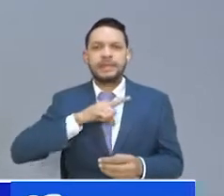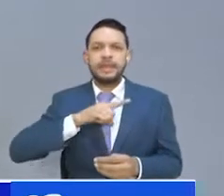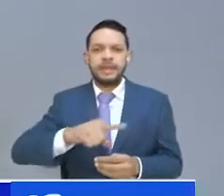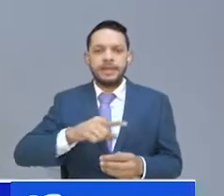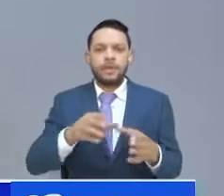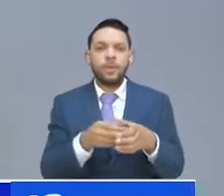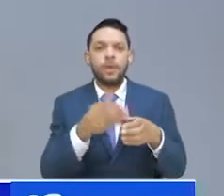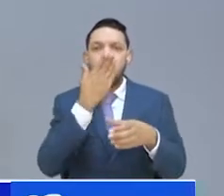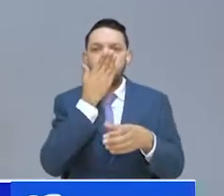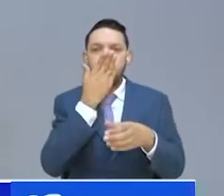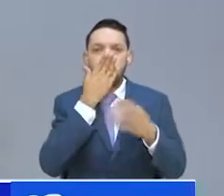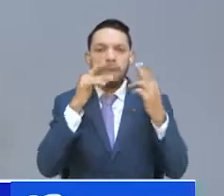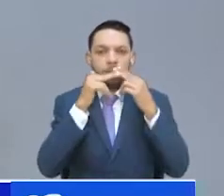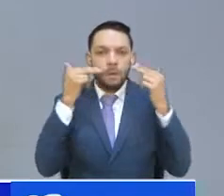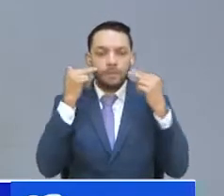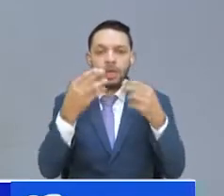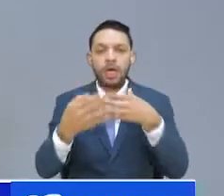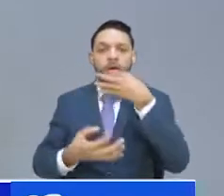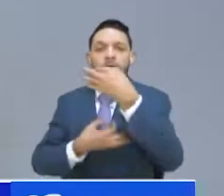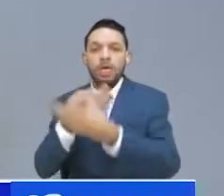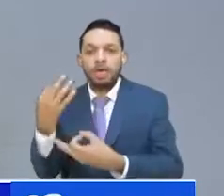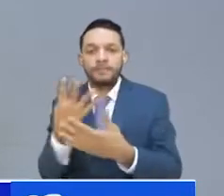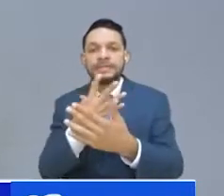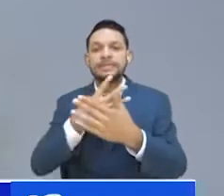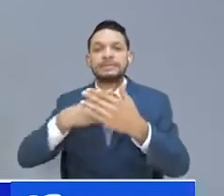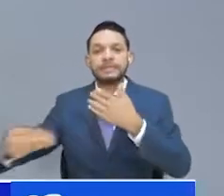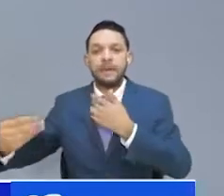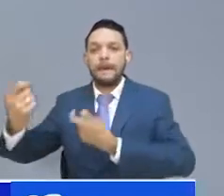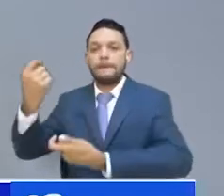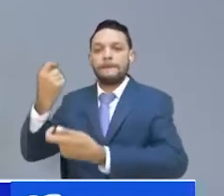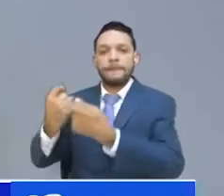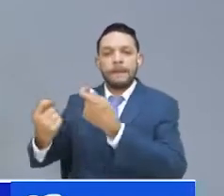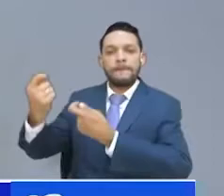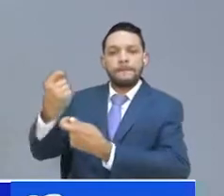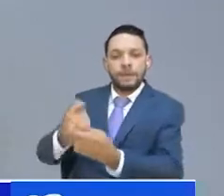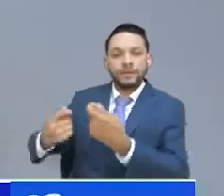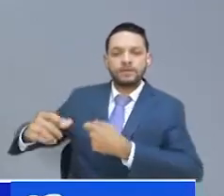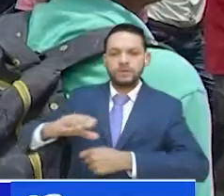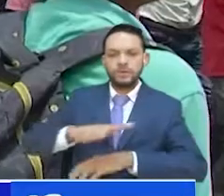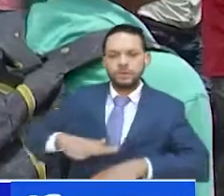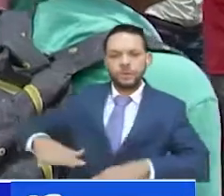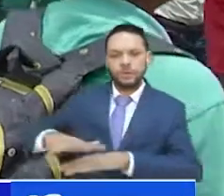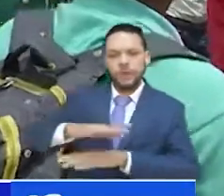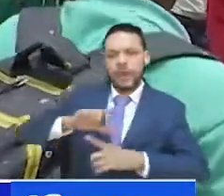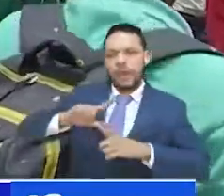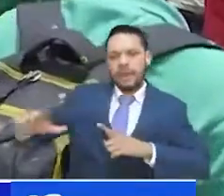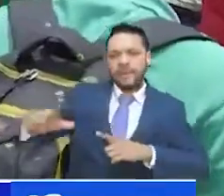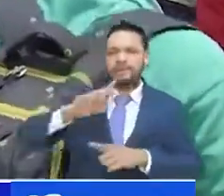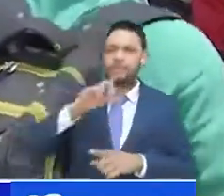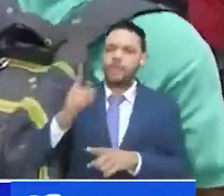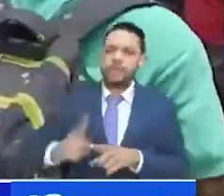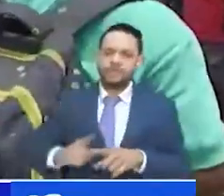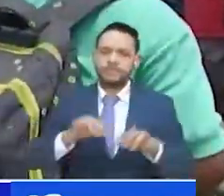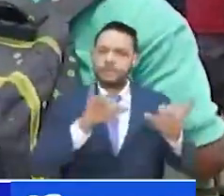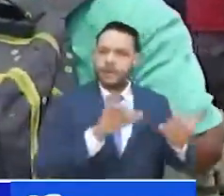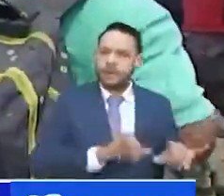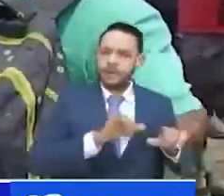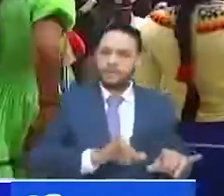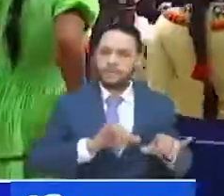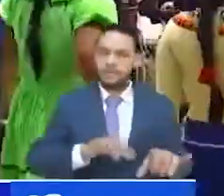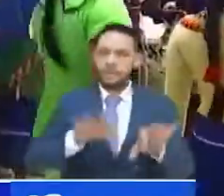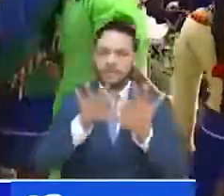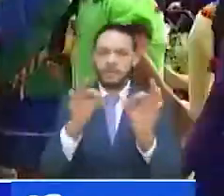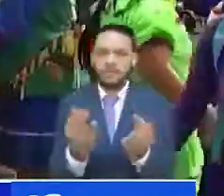no vuelvan a caer en esos errores de irse de sus territorios. Este es el tercer retorno voluntario de